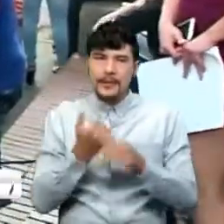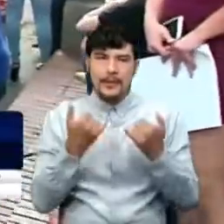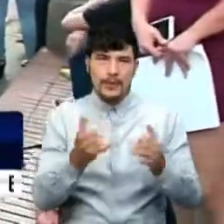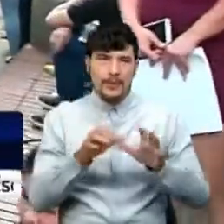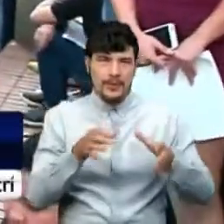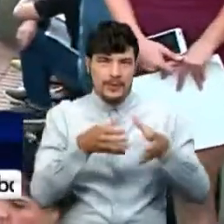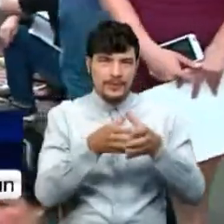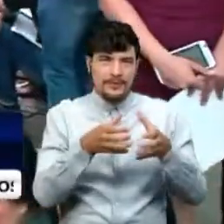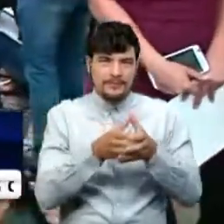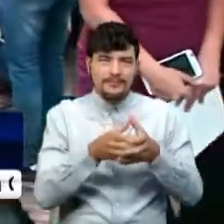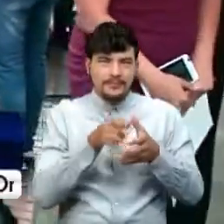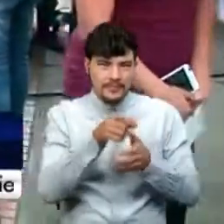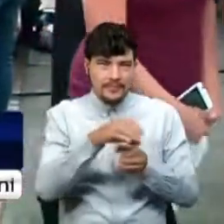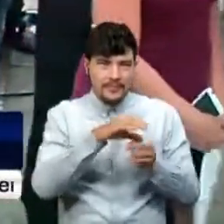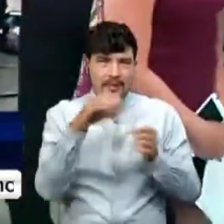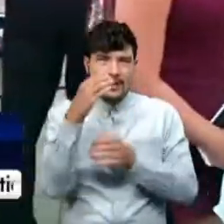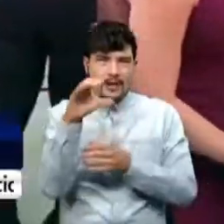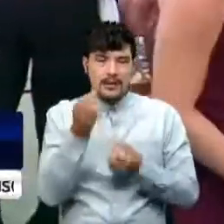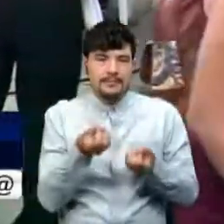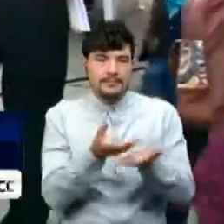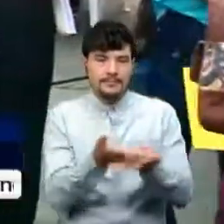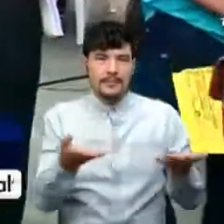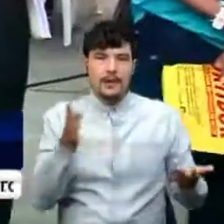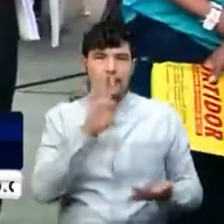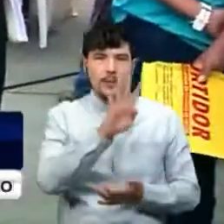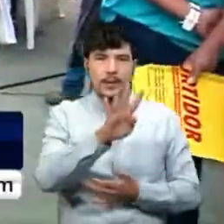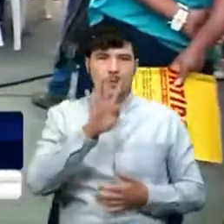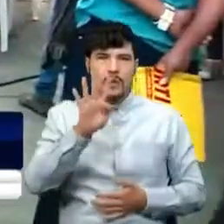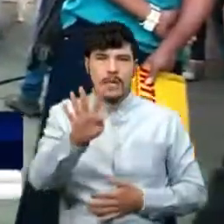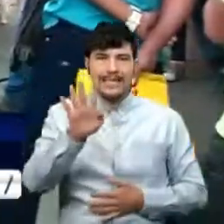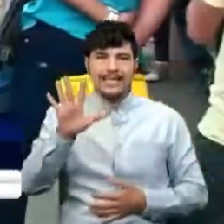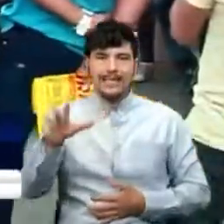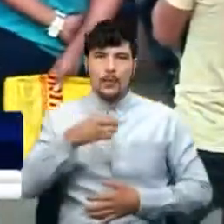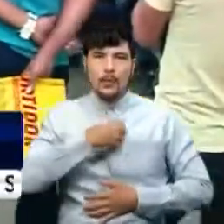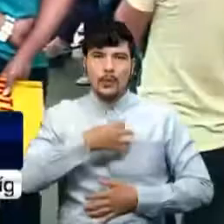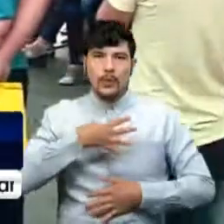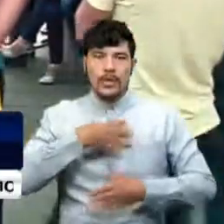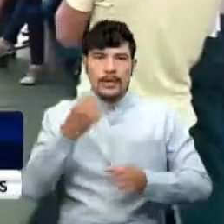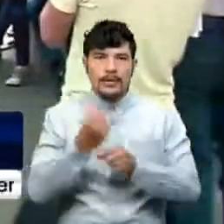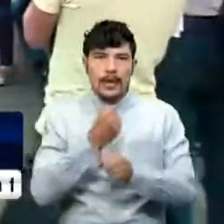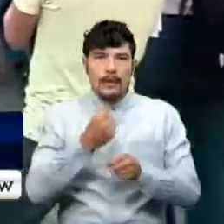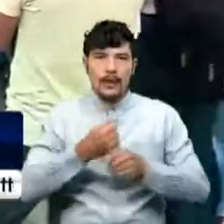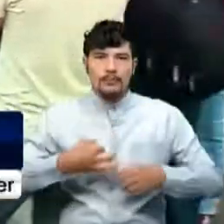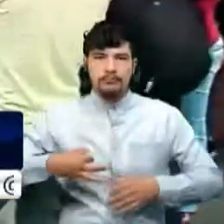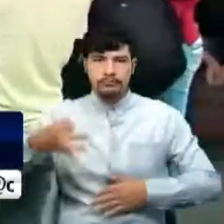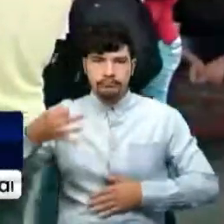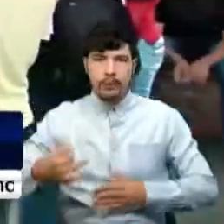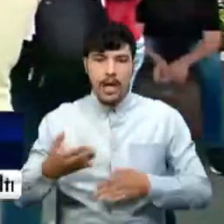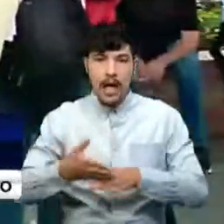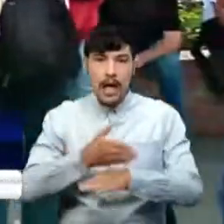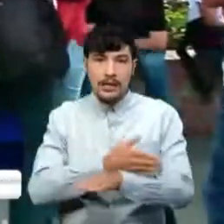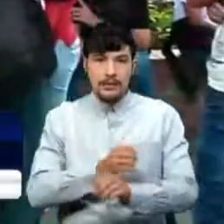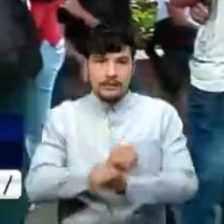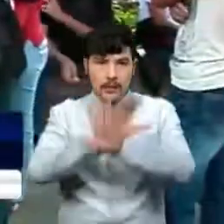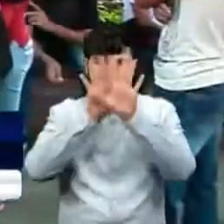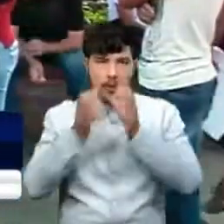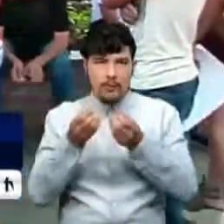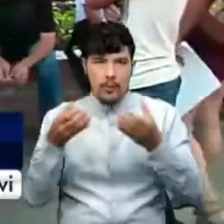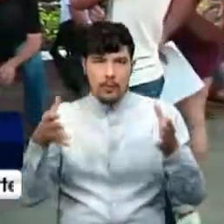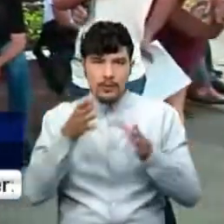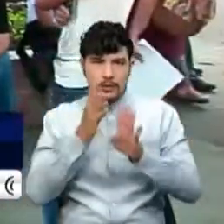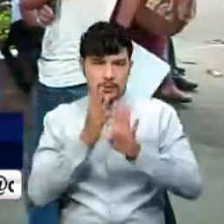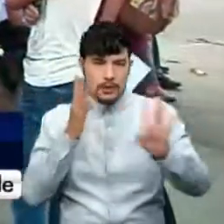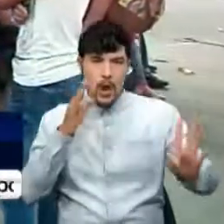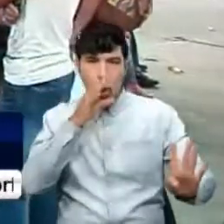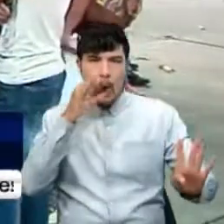Nacional de Empleo en Cúcuta ofrece 445 oportunidades de trabajo digno que desde muy temprano cientos de hombres